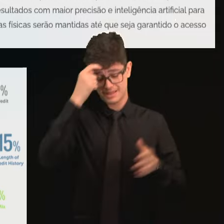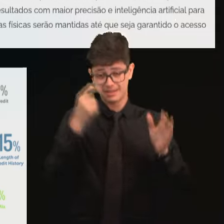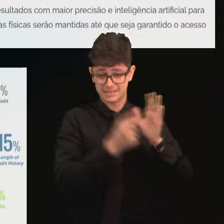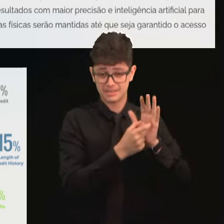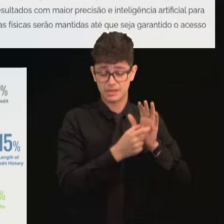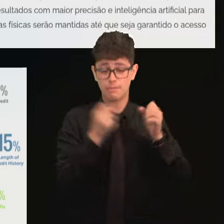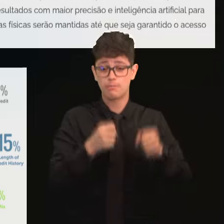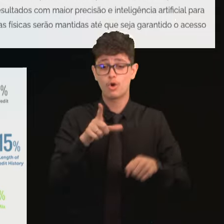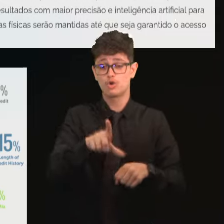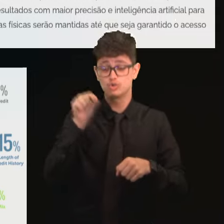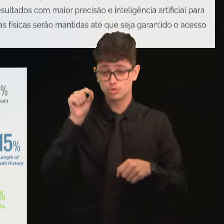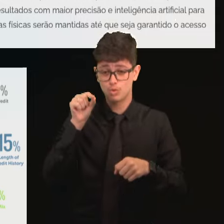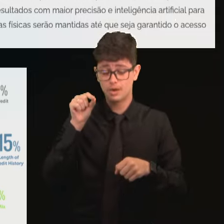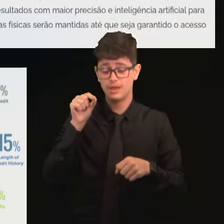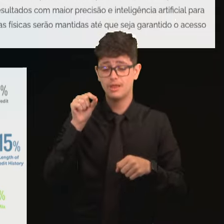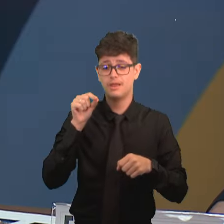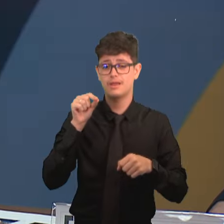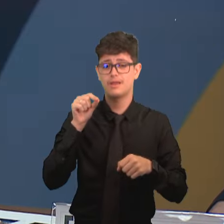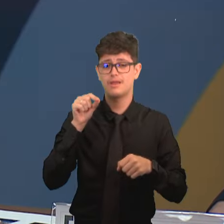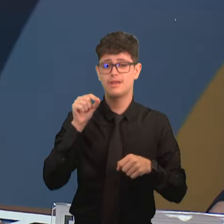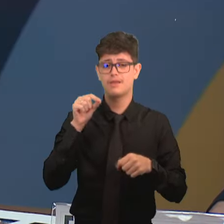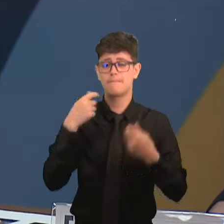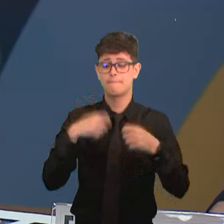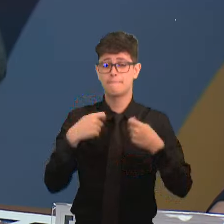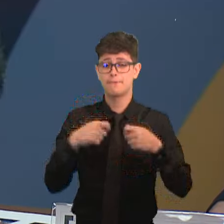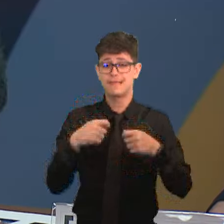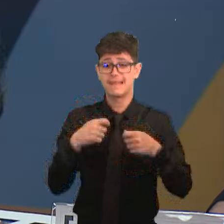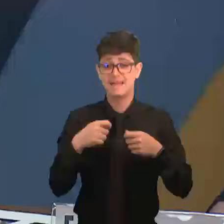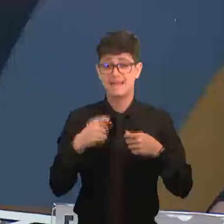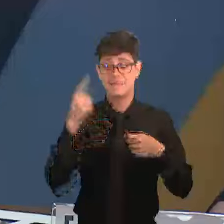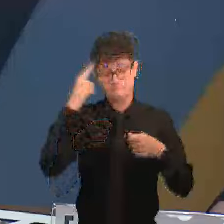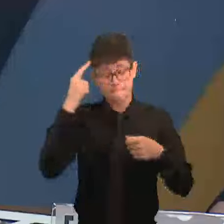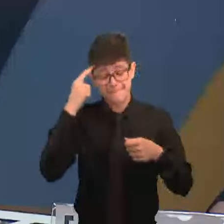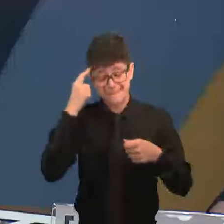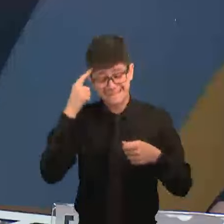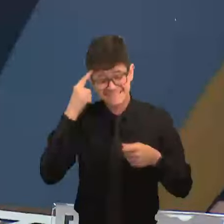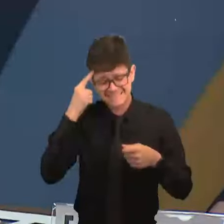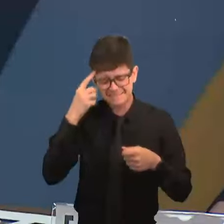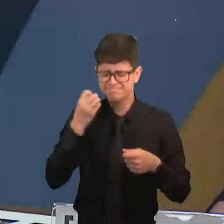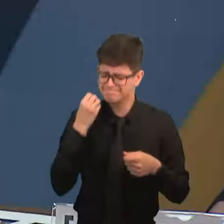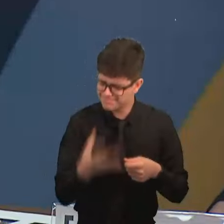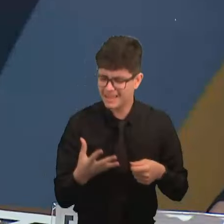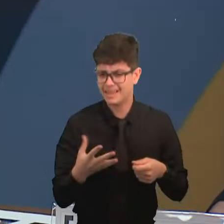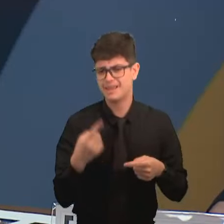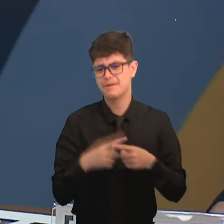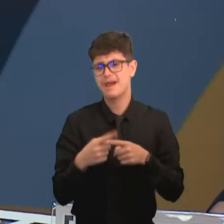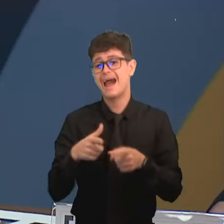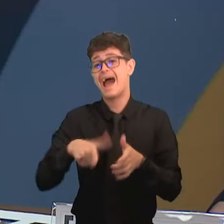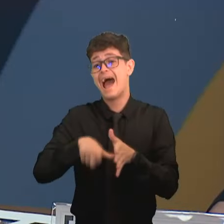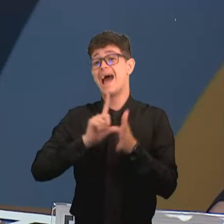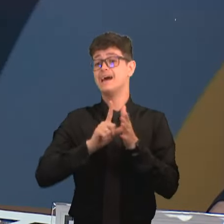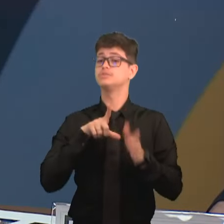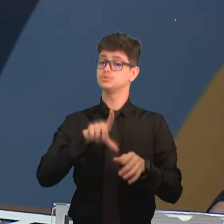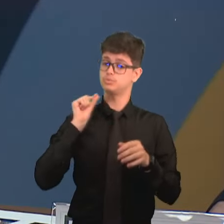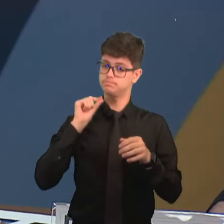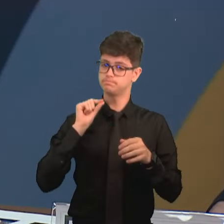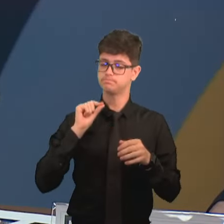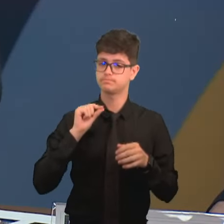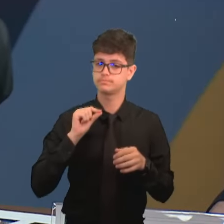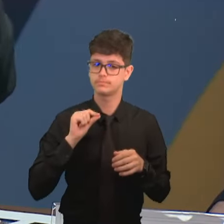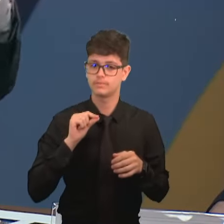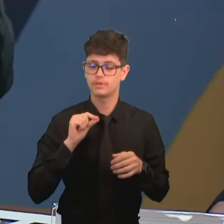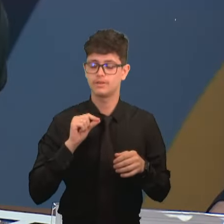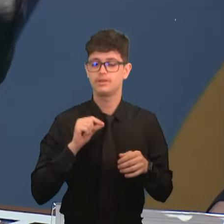IA pueden depender de opciones arbitrarias hechas durante la capacitación, por ejemplo, la inicialización del modelo. Y ese es un